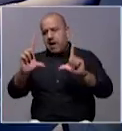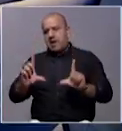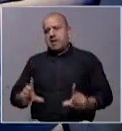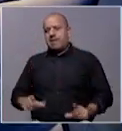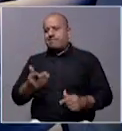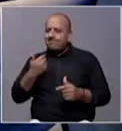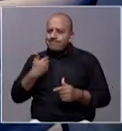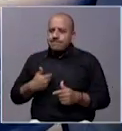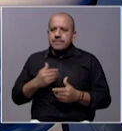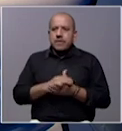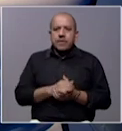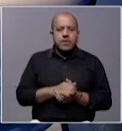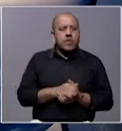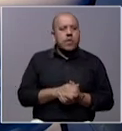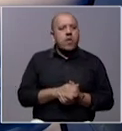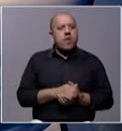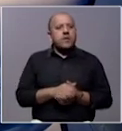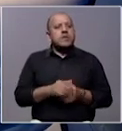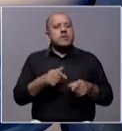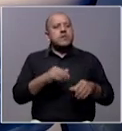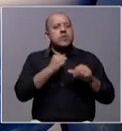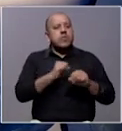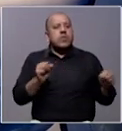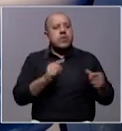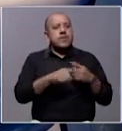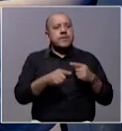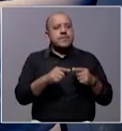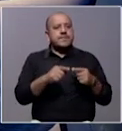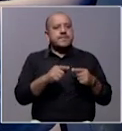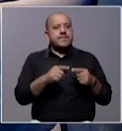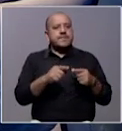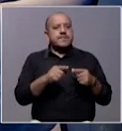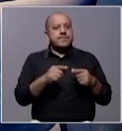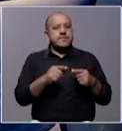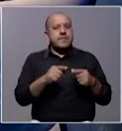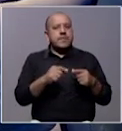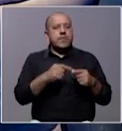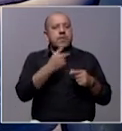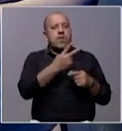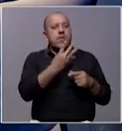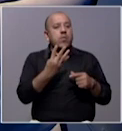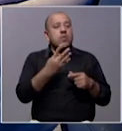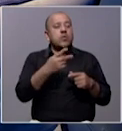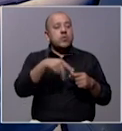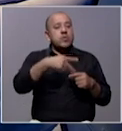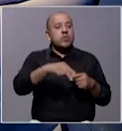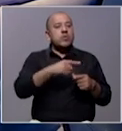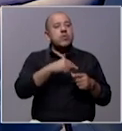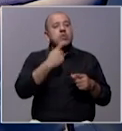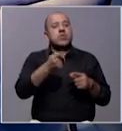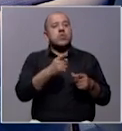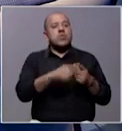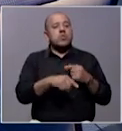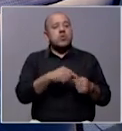parece lamentable viene siendo más lo que puede llegar a pasar luego de él 24 no como se va a congelar